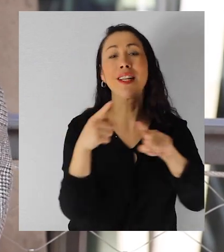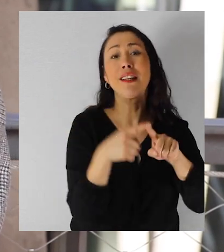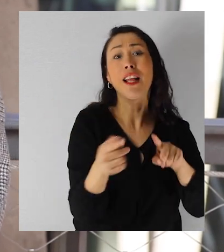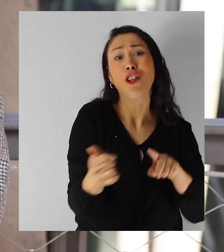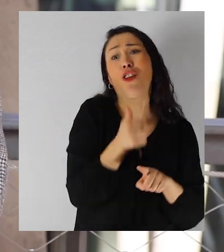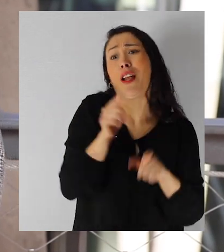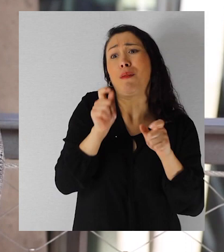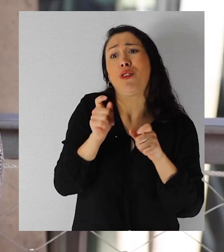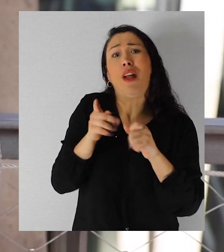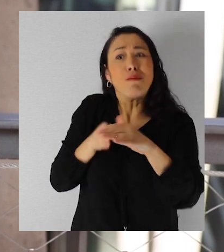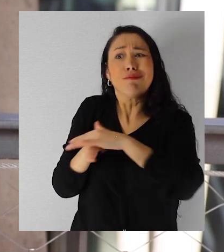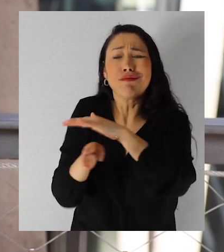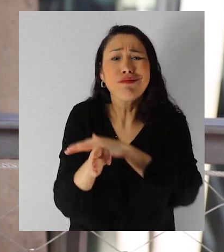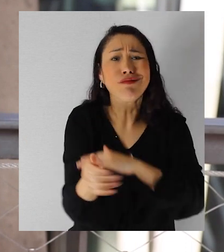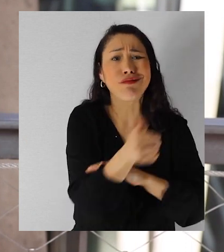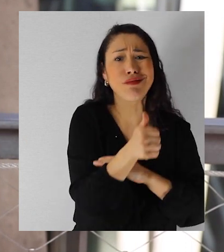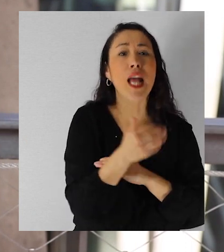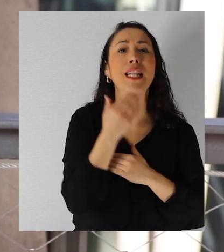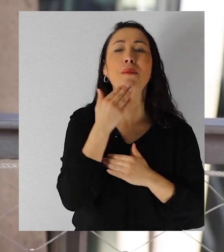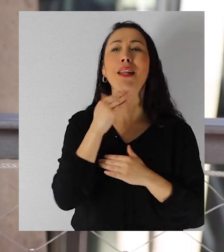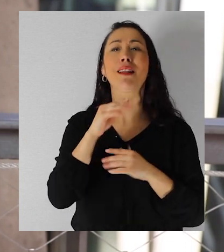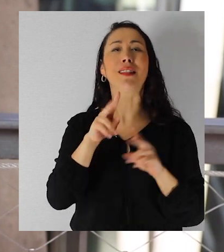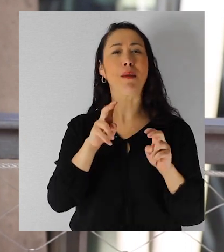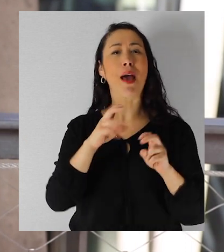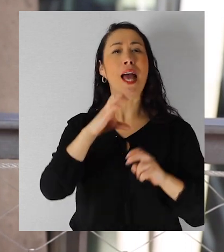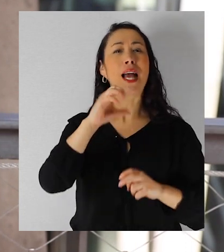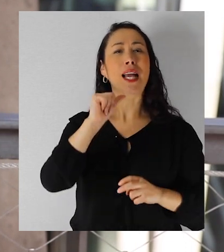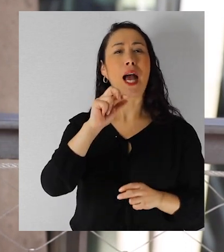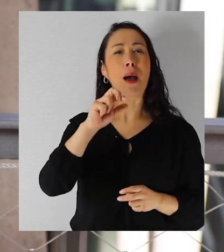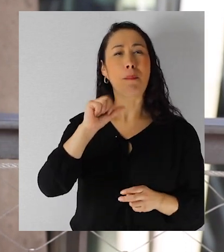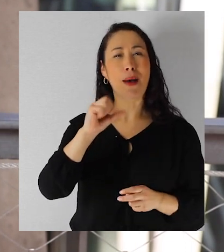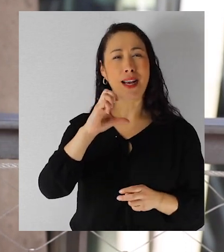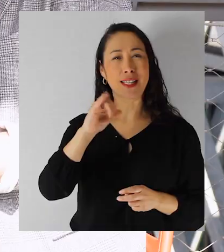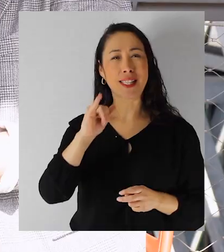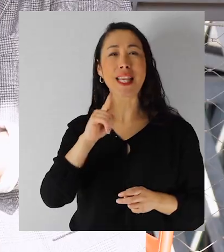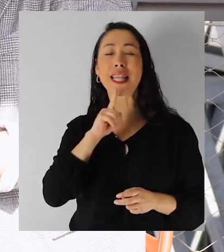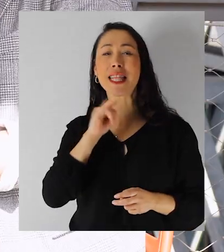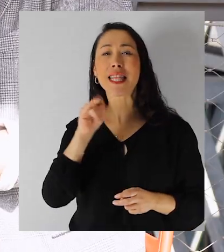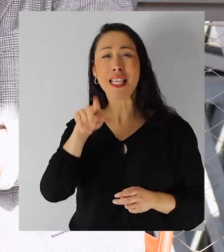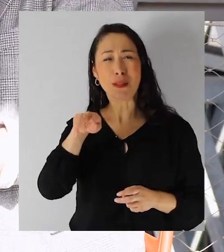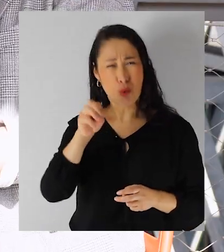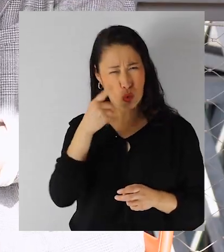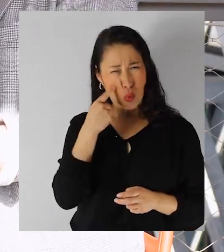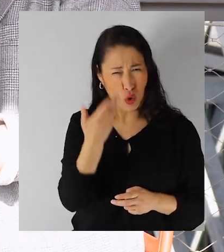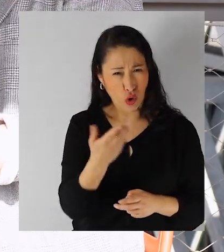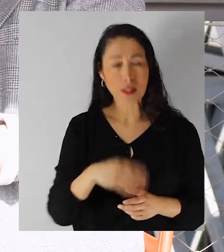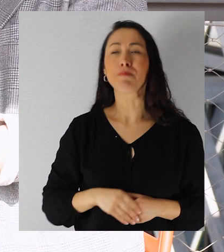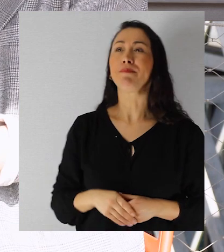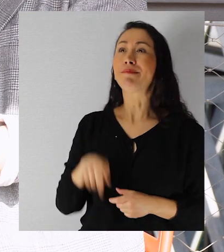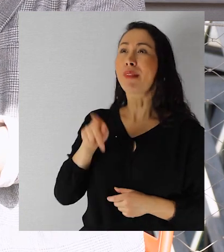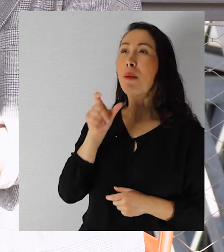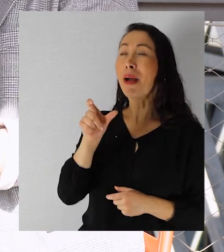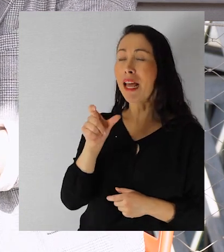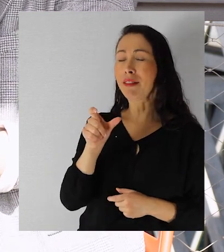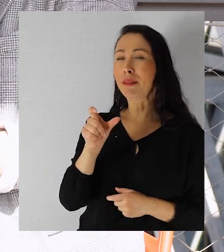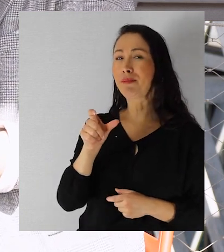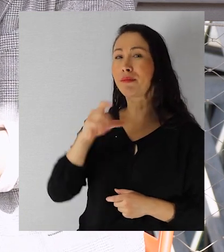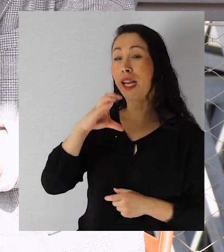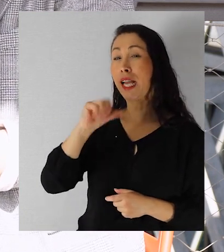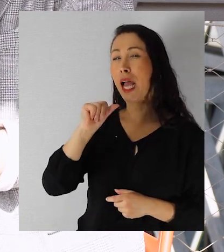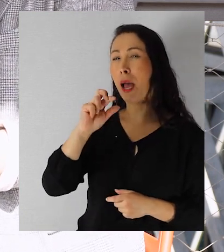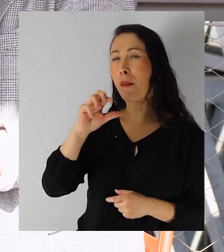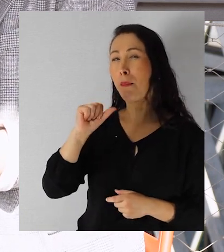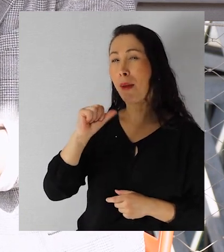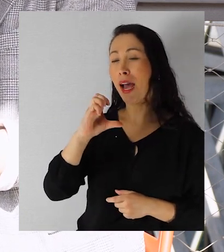todos los lugares, y sobre todo el tema del capacitismo. ¿Tú sabes algo del capacitismo? El capacitismo es una manera